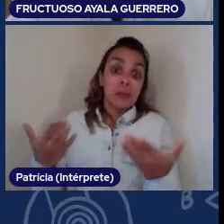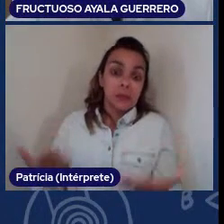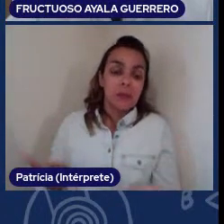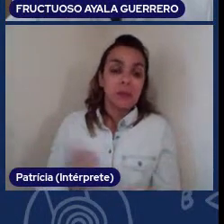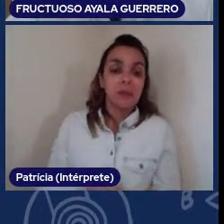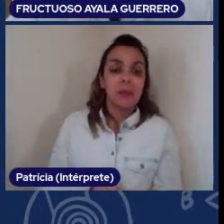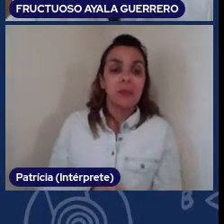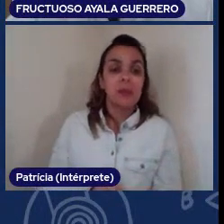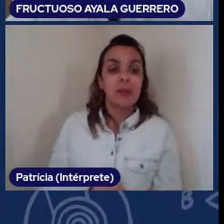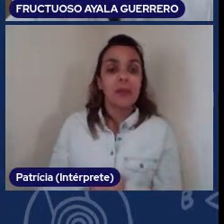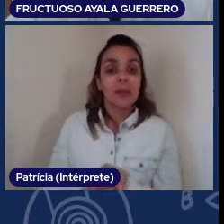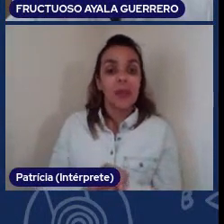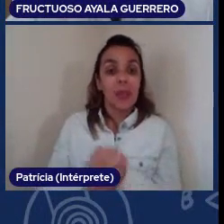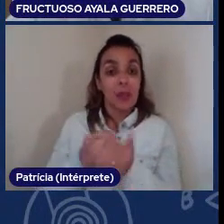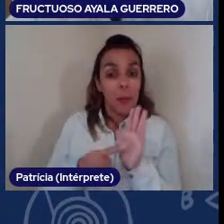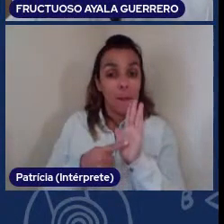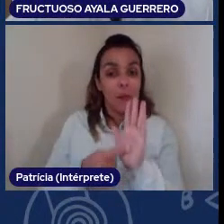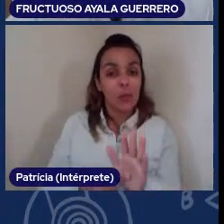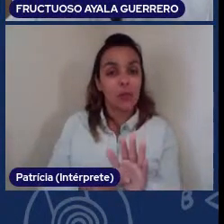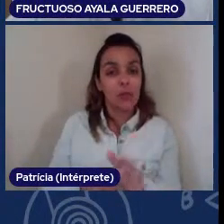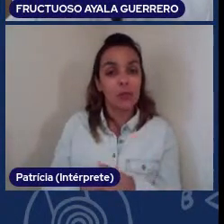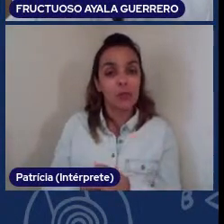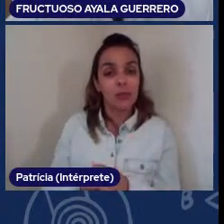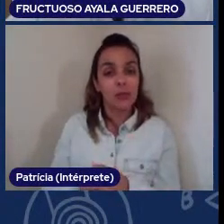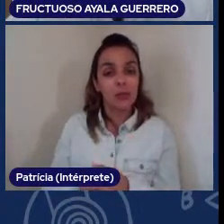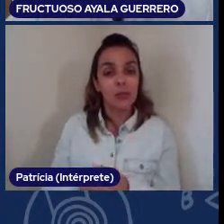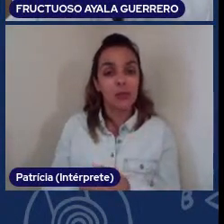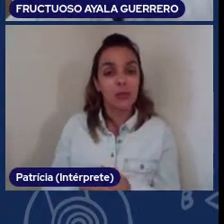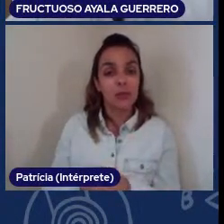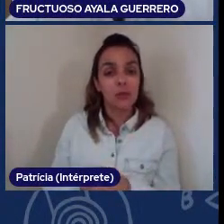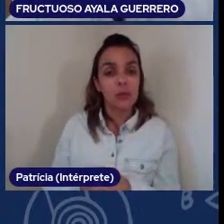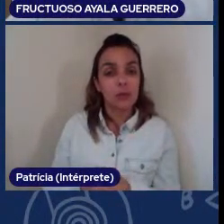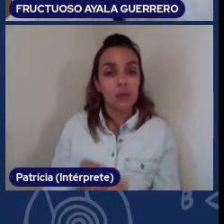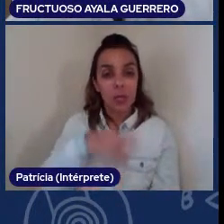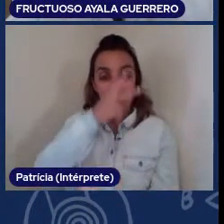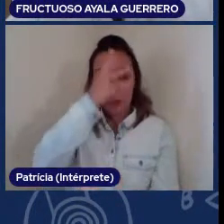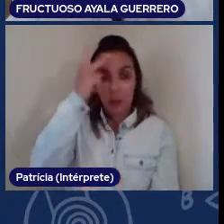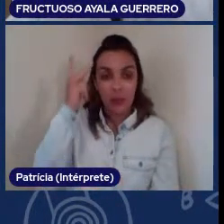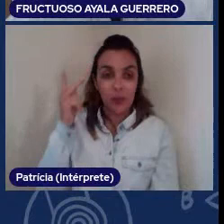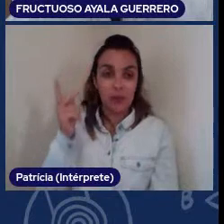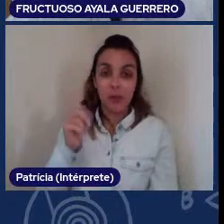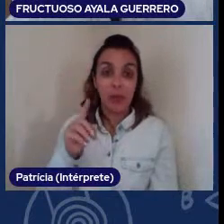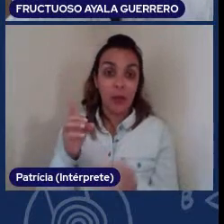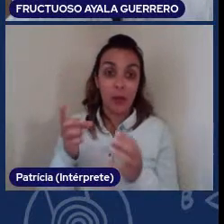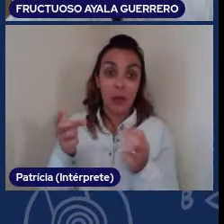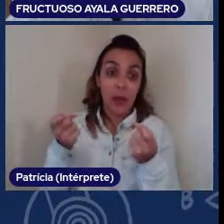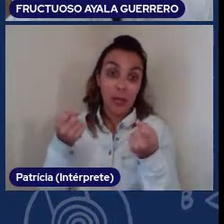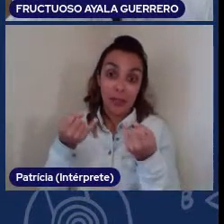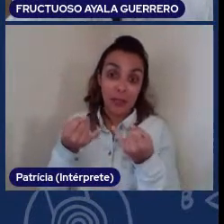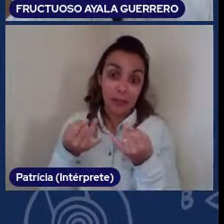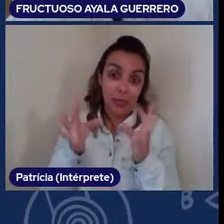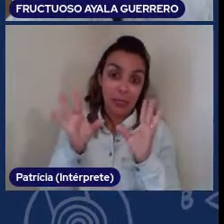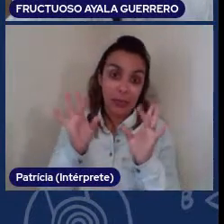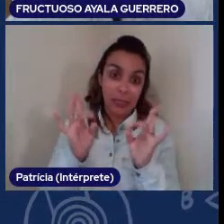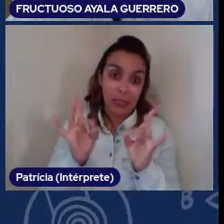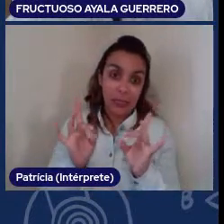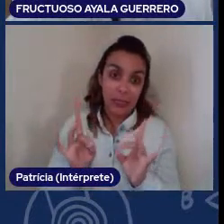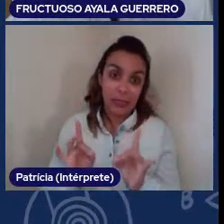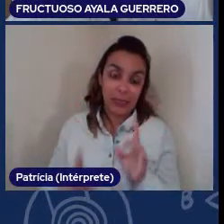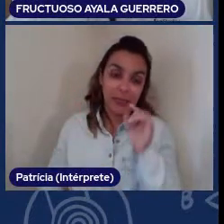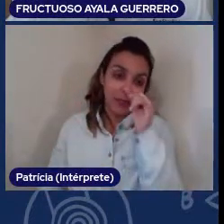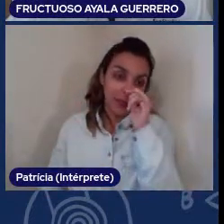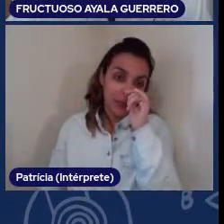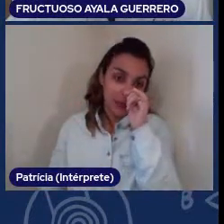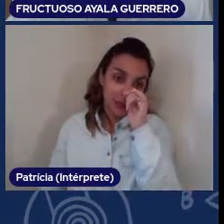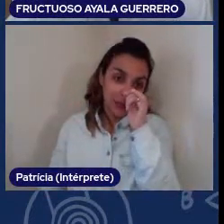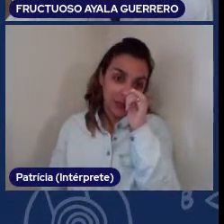un registro de vigilia que no voy a explicar por el tiempo. Ahí le pido al doctor Eduardo que me